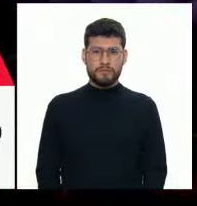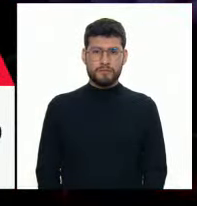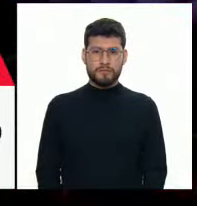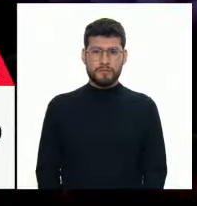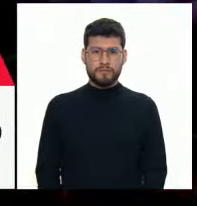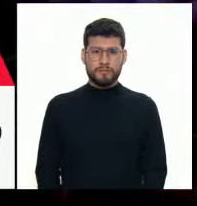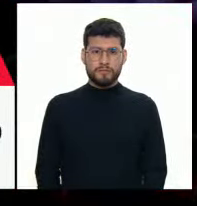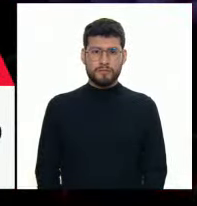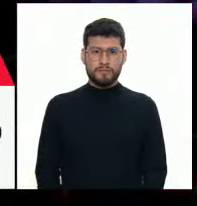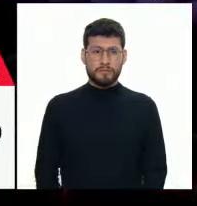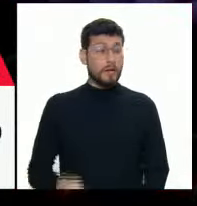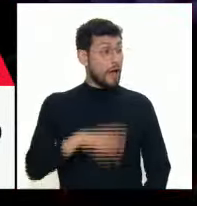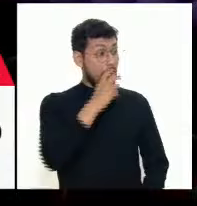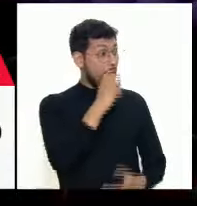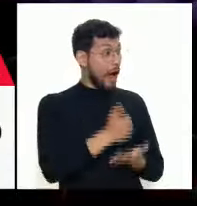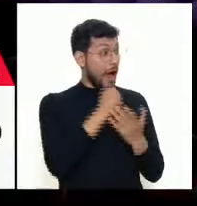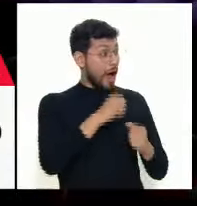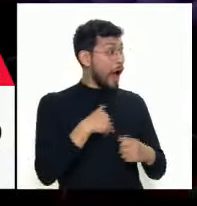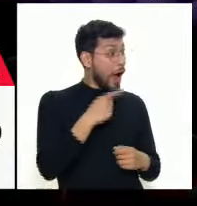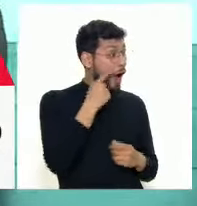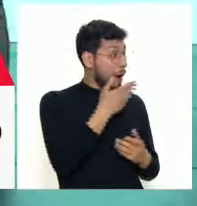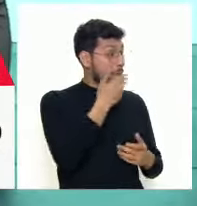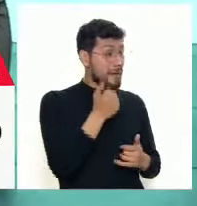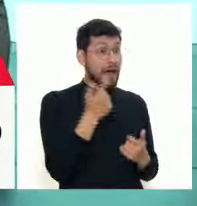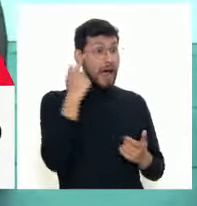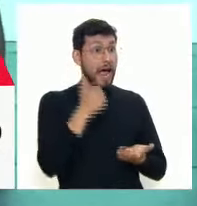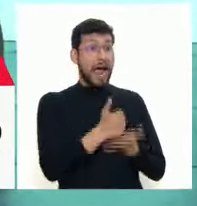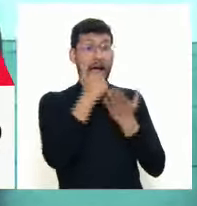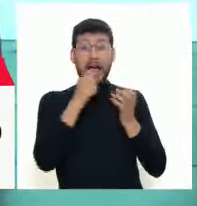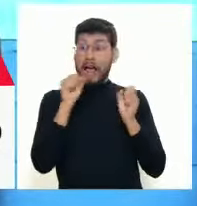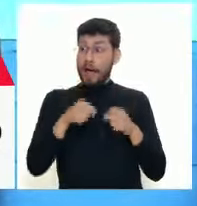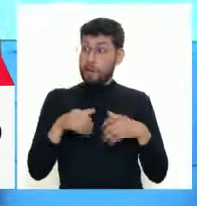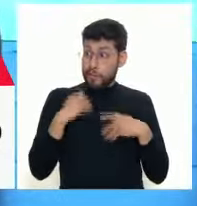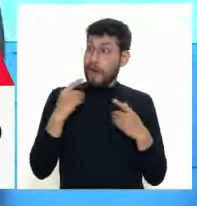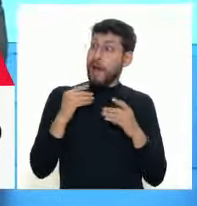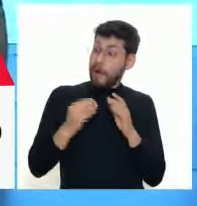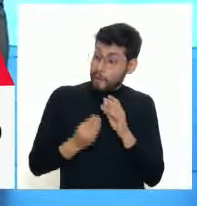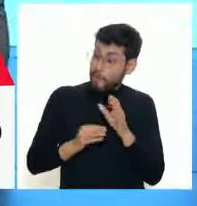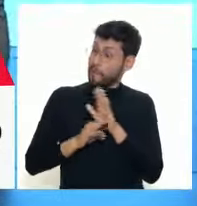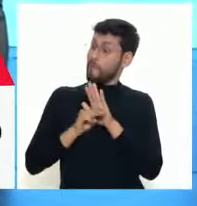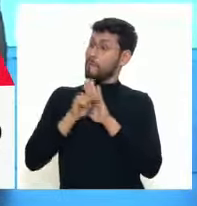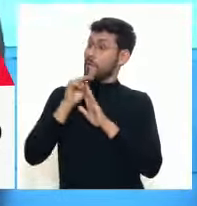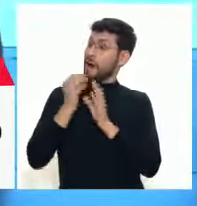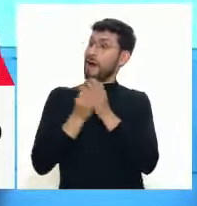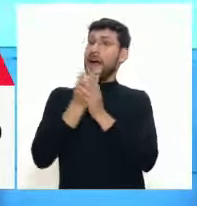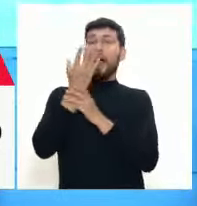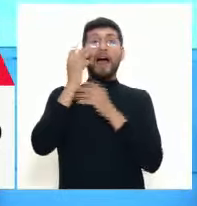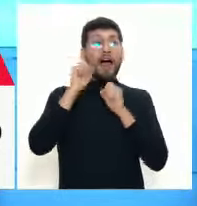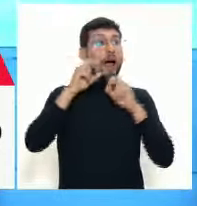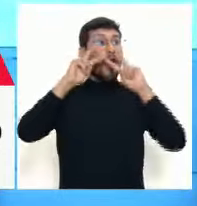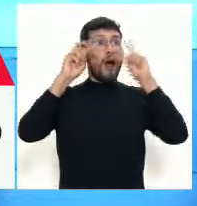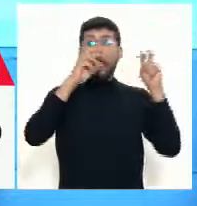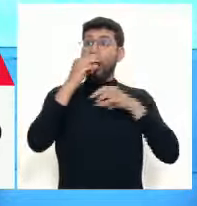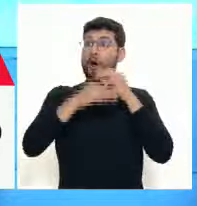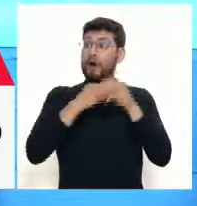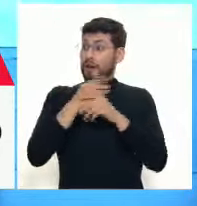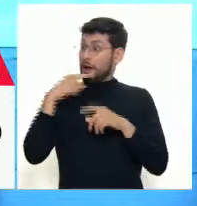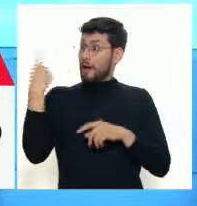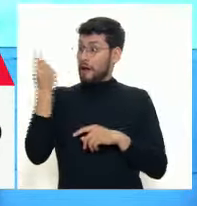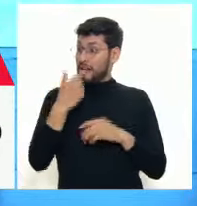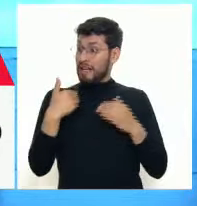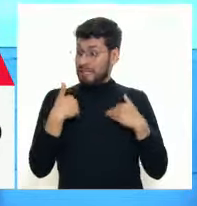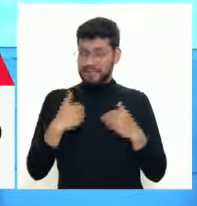Conocernos mejor. Claro. Además, yo creo que nos ayuda a crecer también, ¿no? Y conocer mucho mejor el mundo que nos